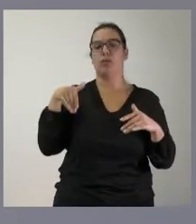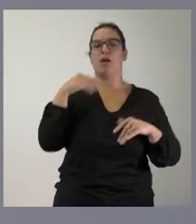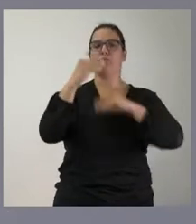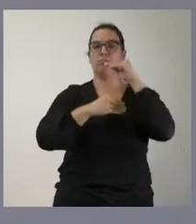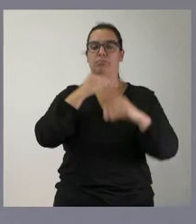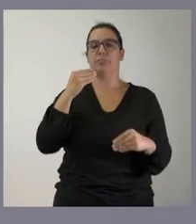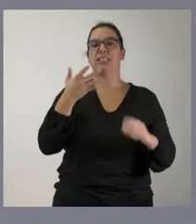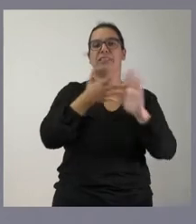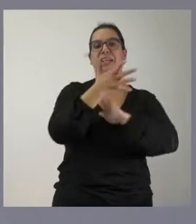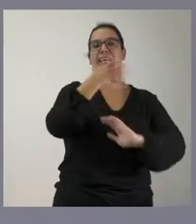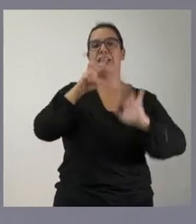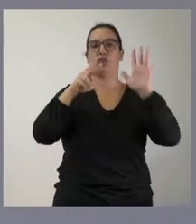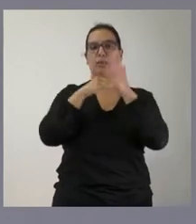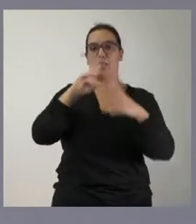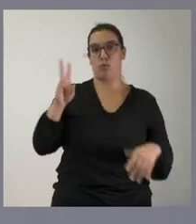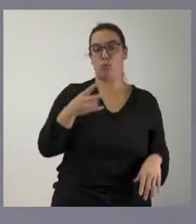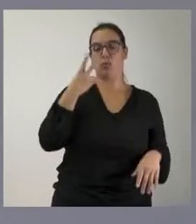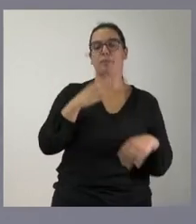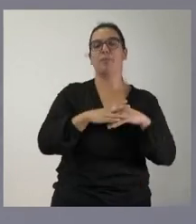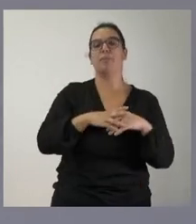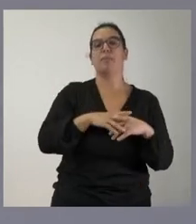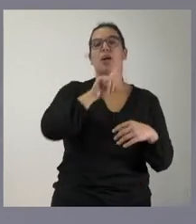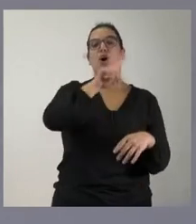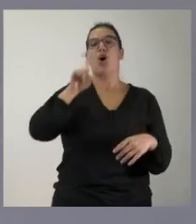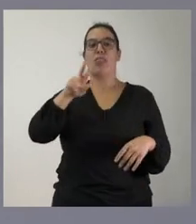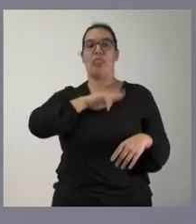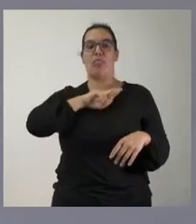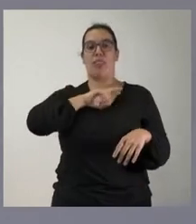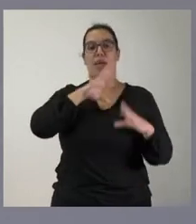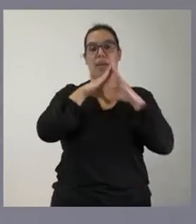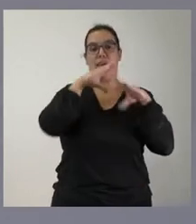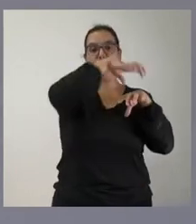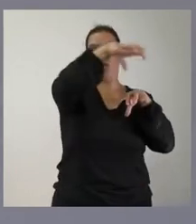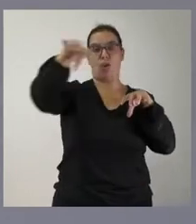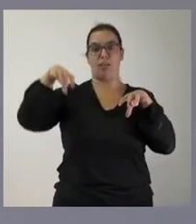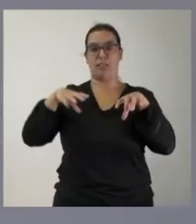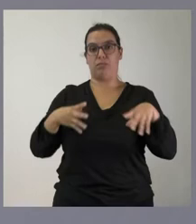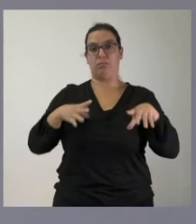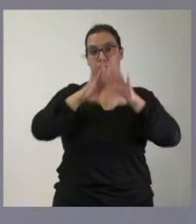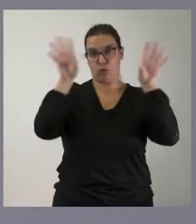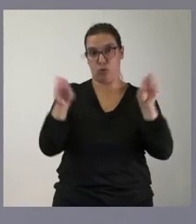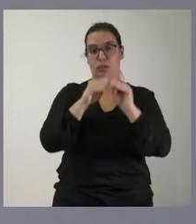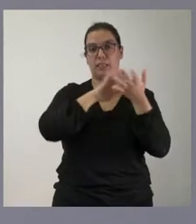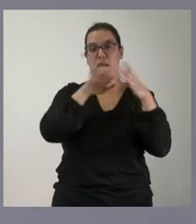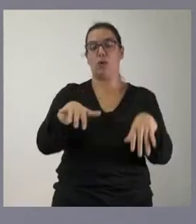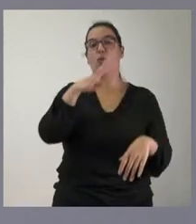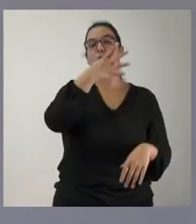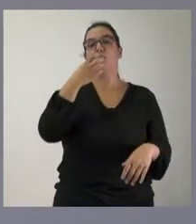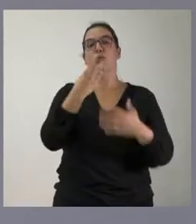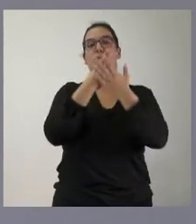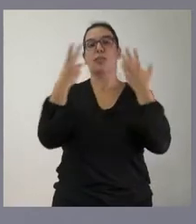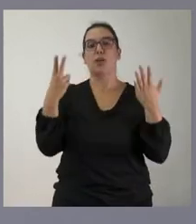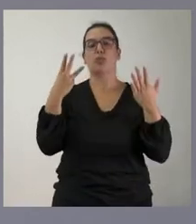estamos hablando de 507.000 euros 11 diócesis en el conjunto de Castilla y león 418